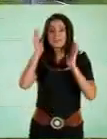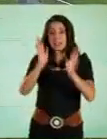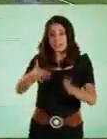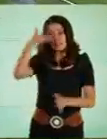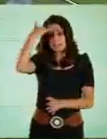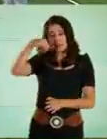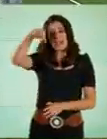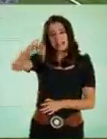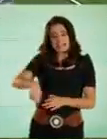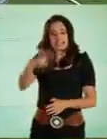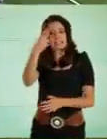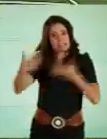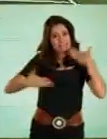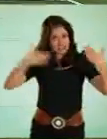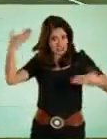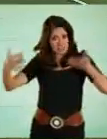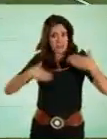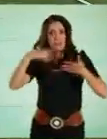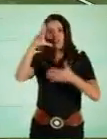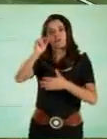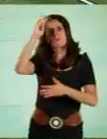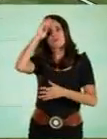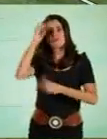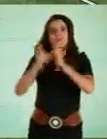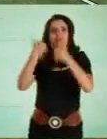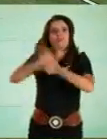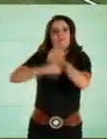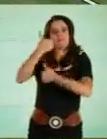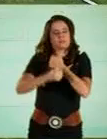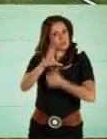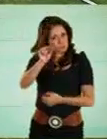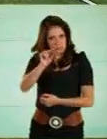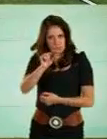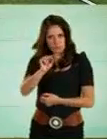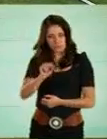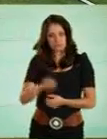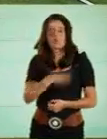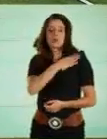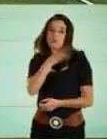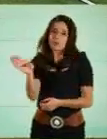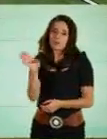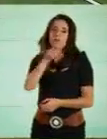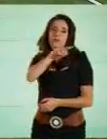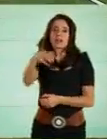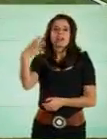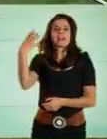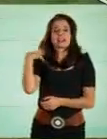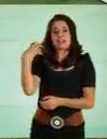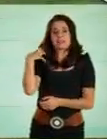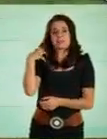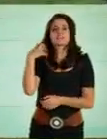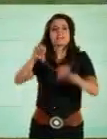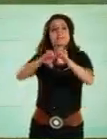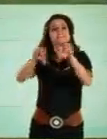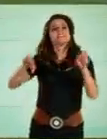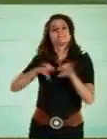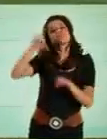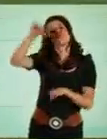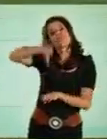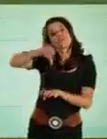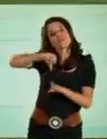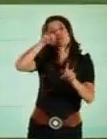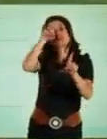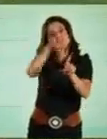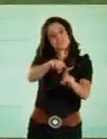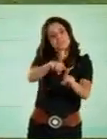Ya saben que estamos aquí para divertirnos y que no son las Olimpiadas, ¿eh? Bueno, pues entonces los capitanes de los equipos de